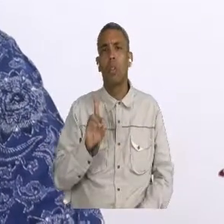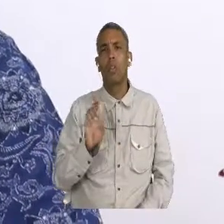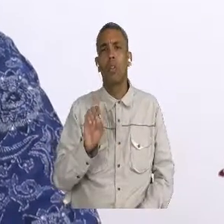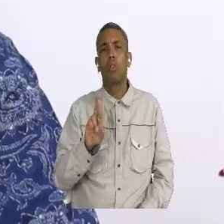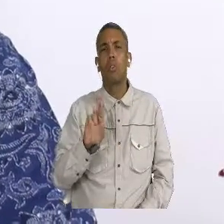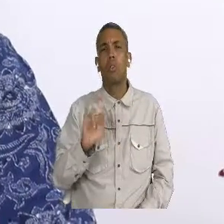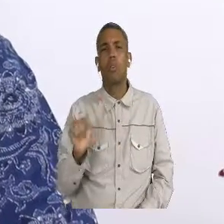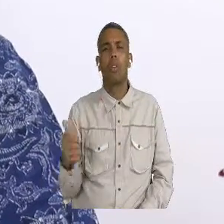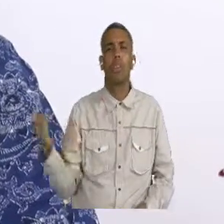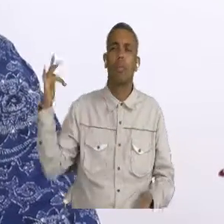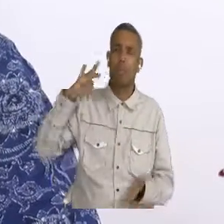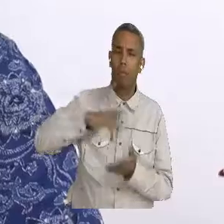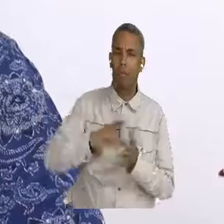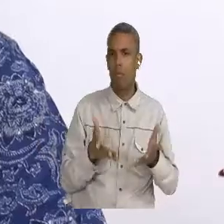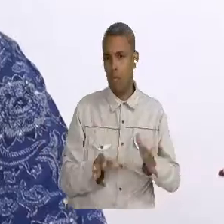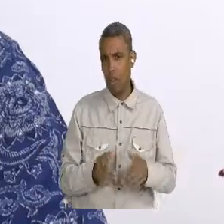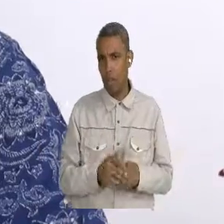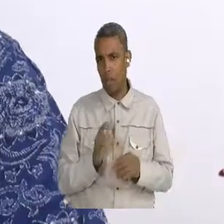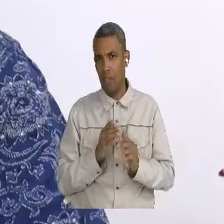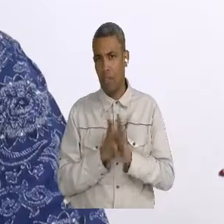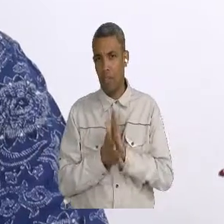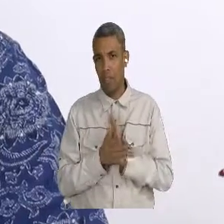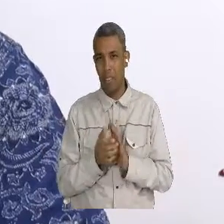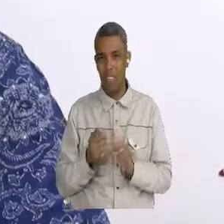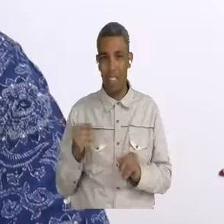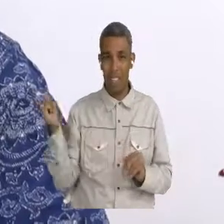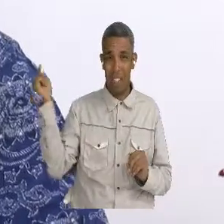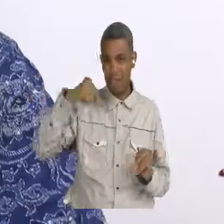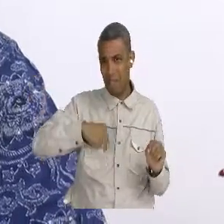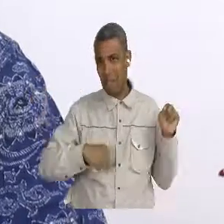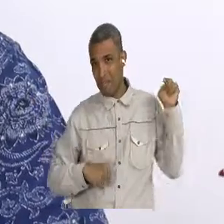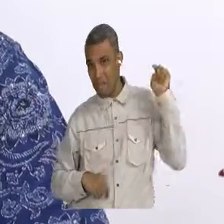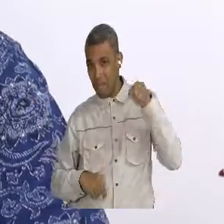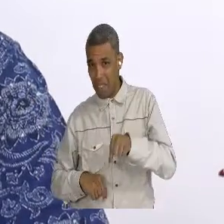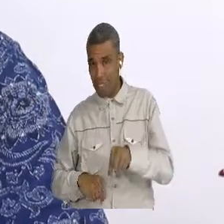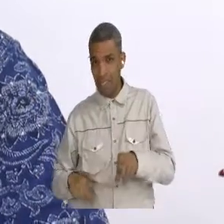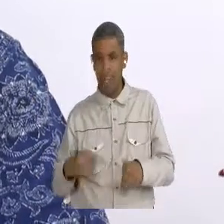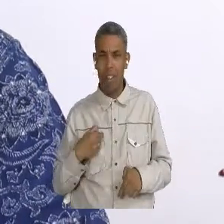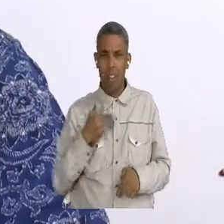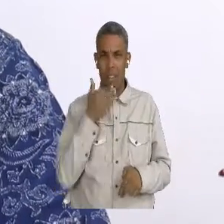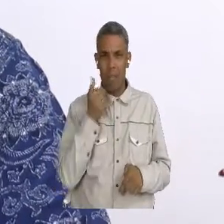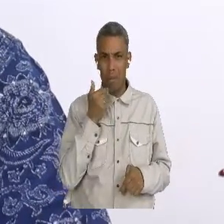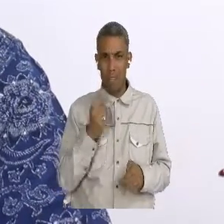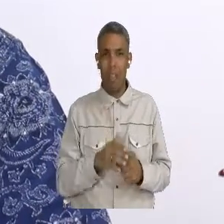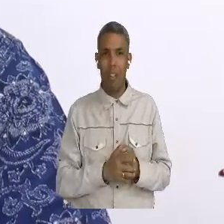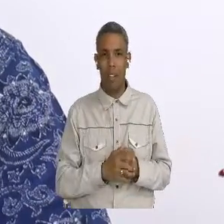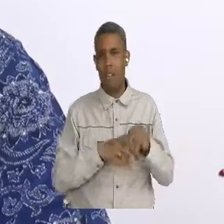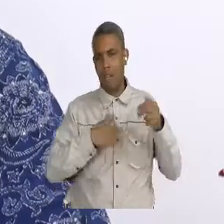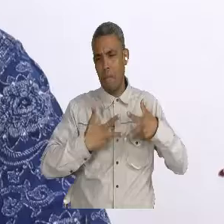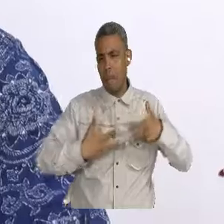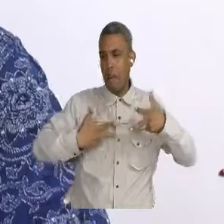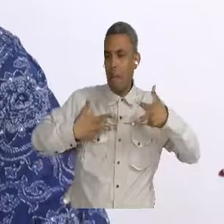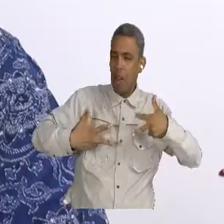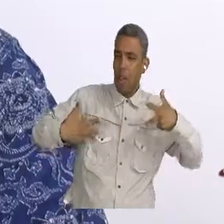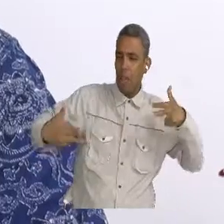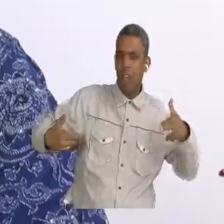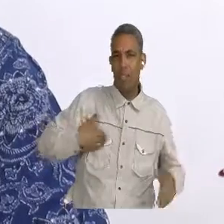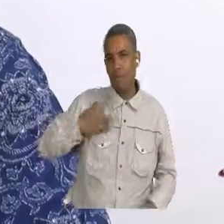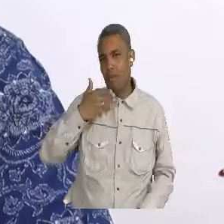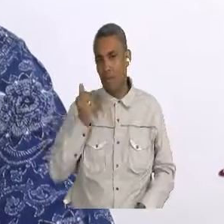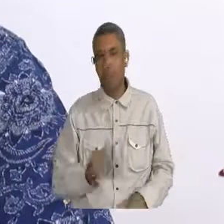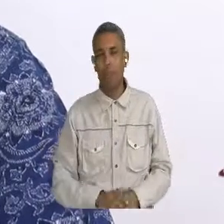14 profesionales que estarán batiéndose por buscar el mejor de la piquería nacional. En